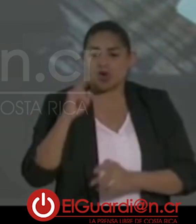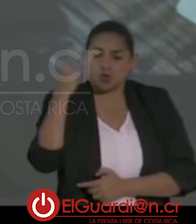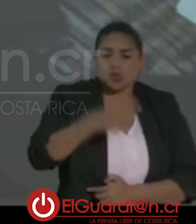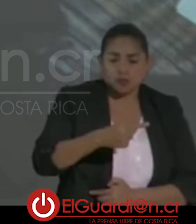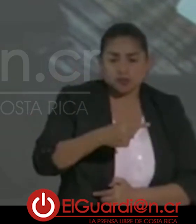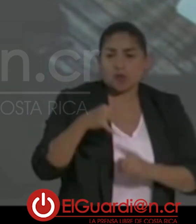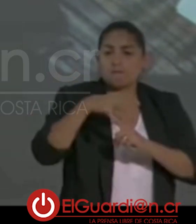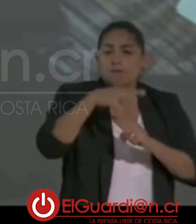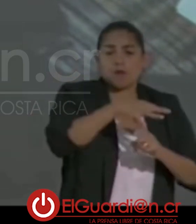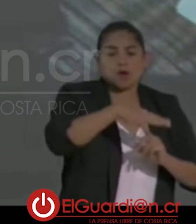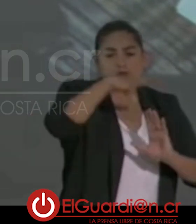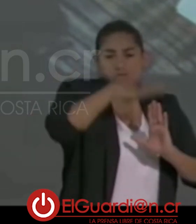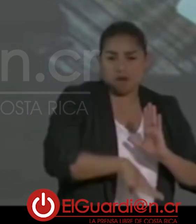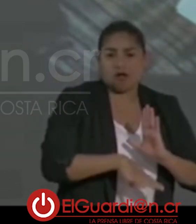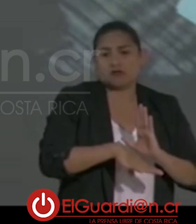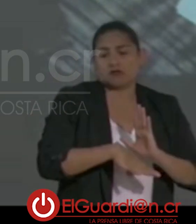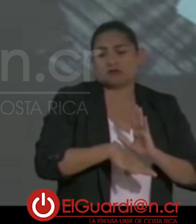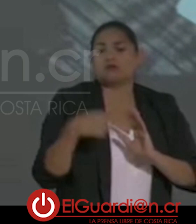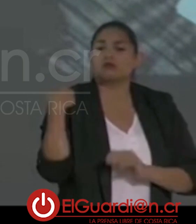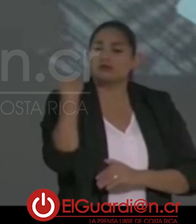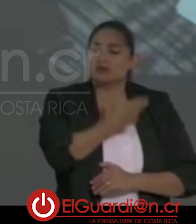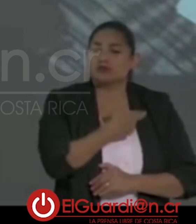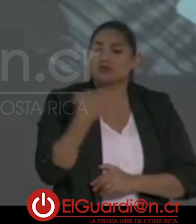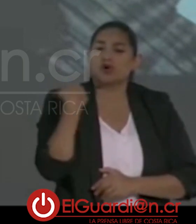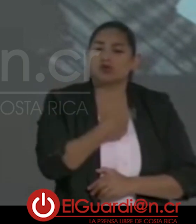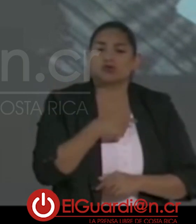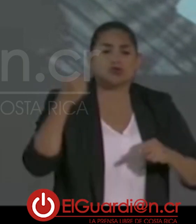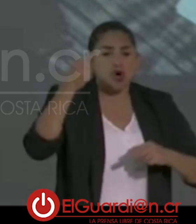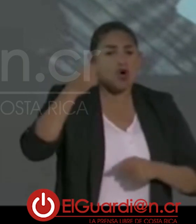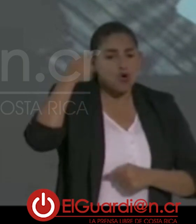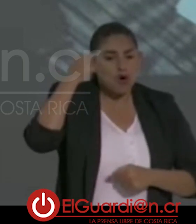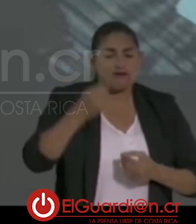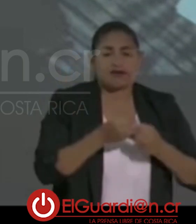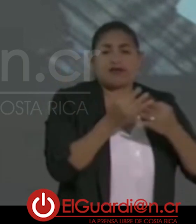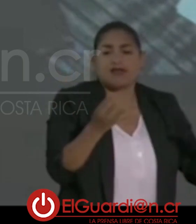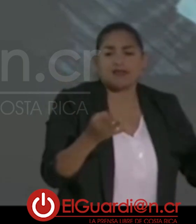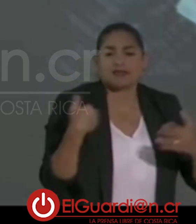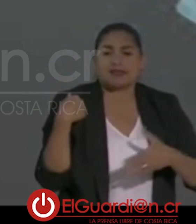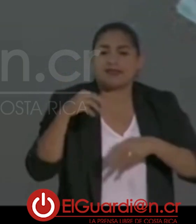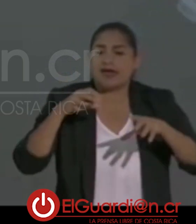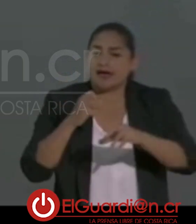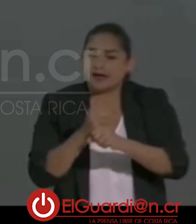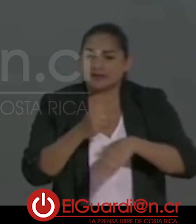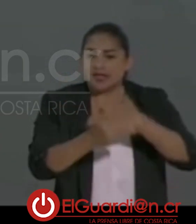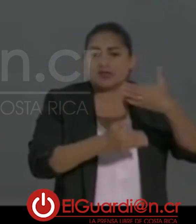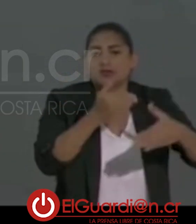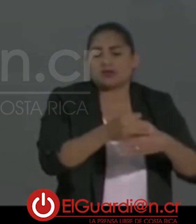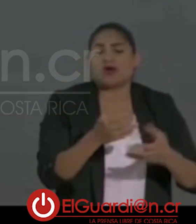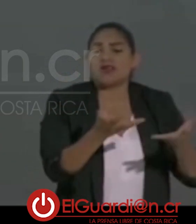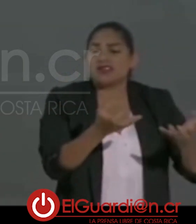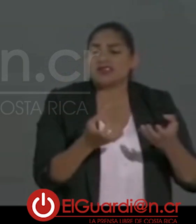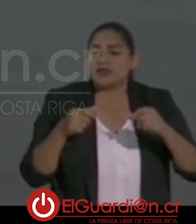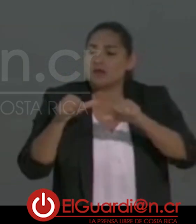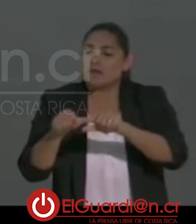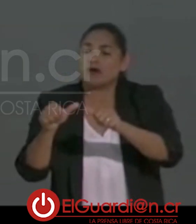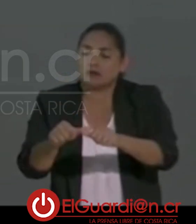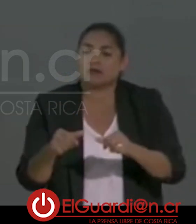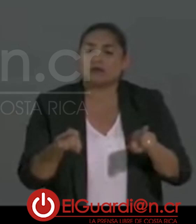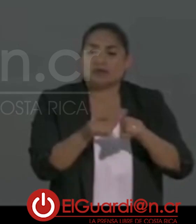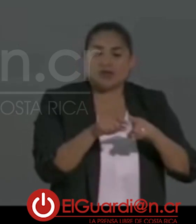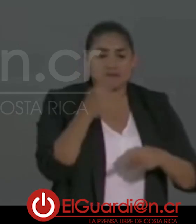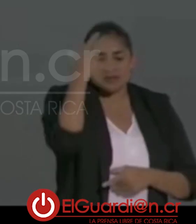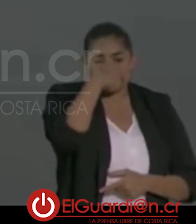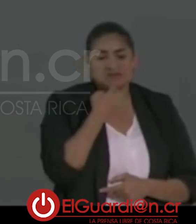autoritarismo y de populismo barato hoy nos gobierna el ego disfrazado del liderazgo que Sinvergüenza